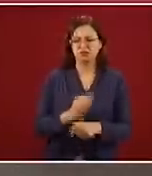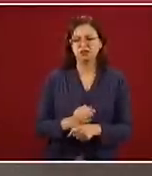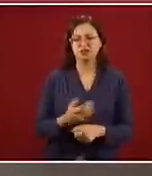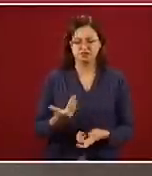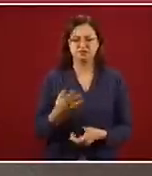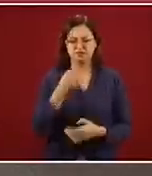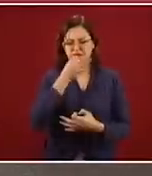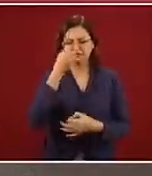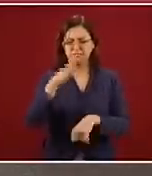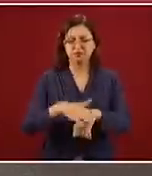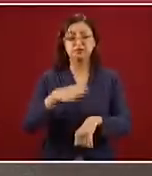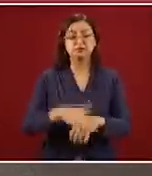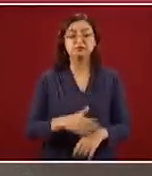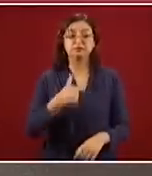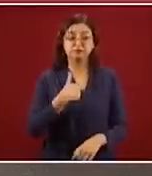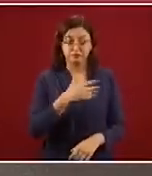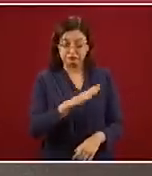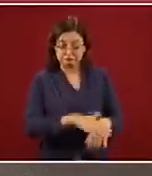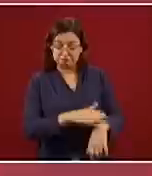que recapacite,